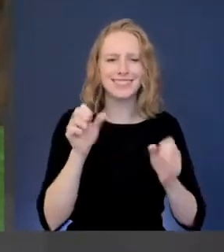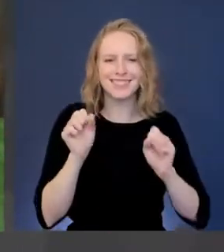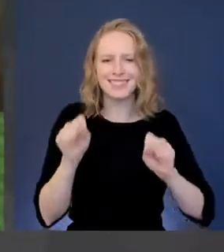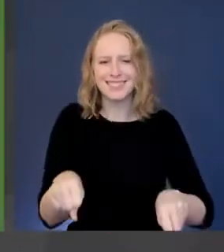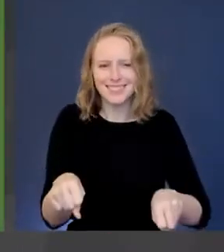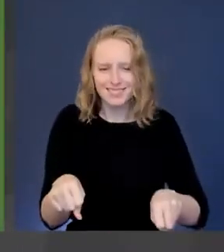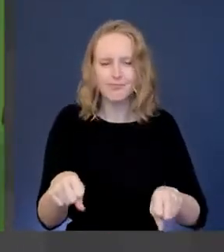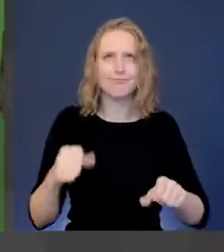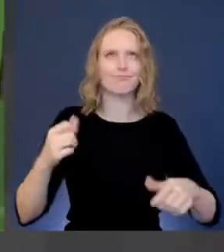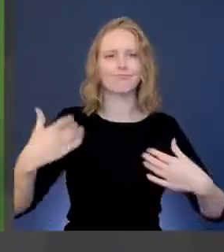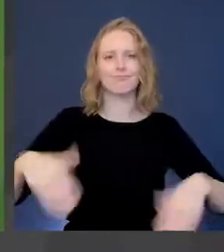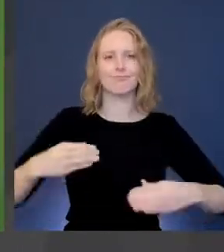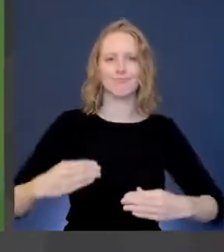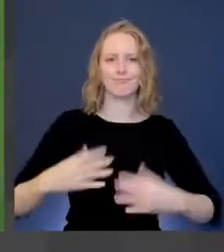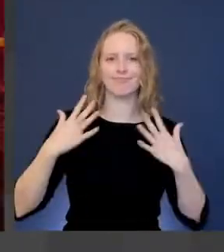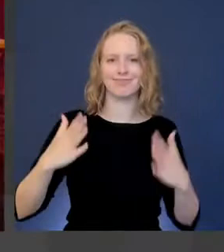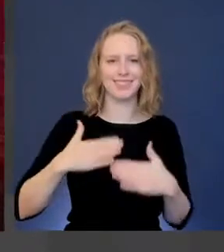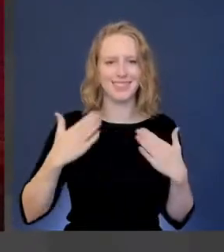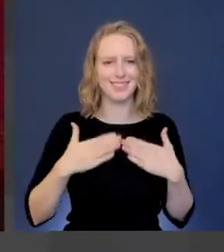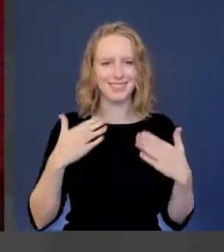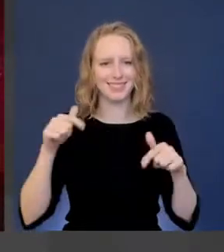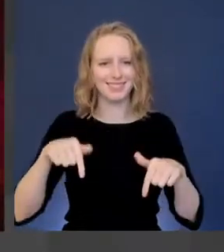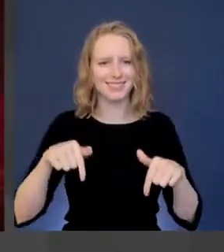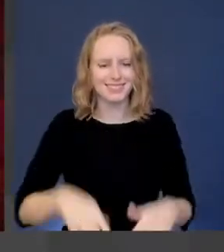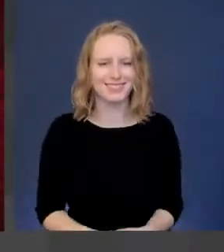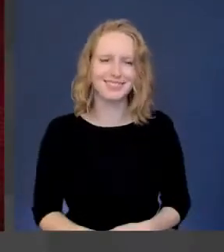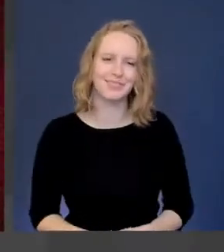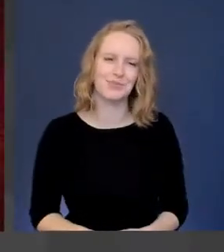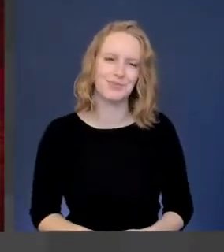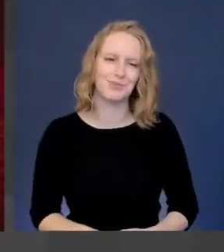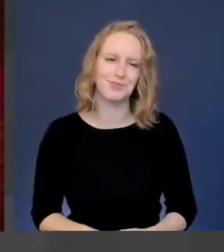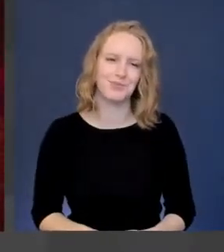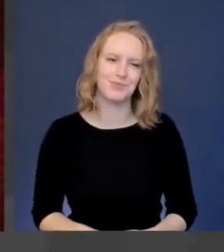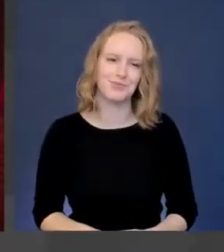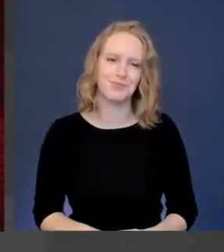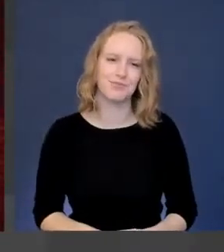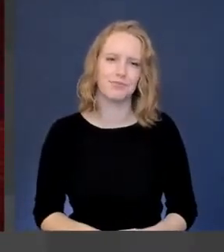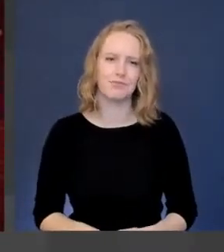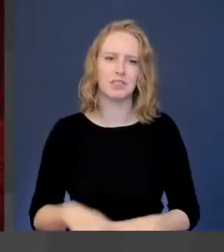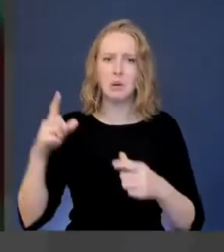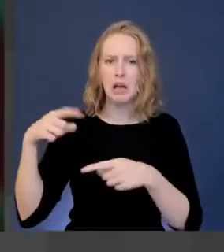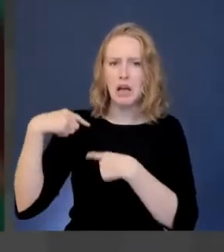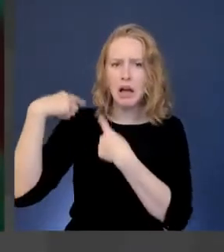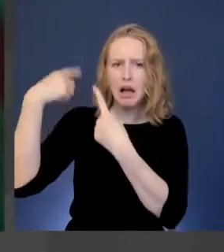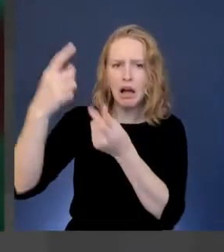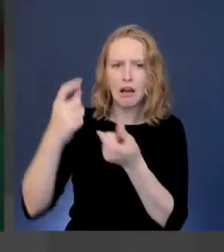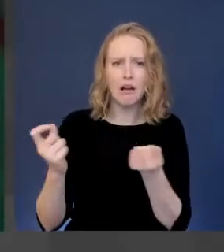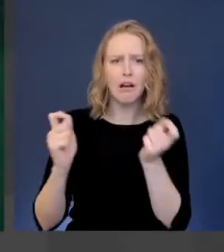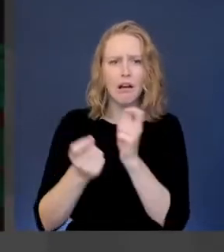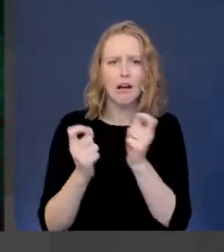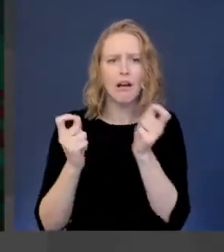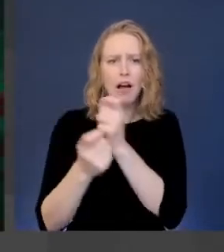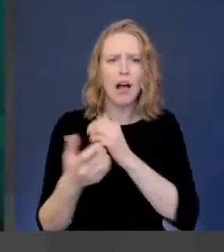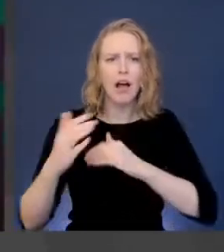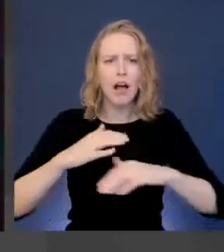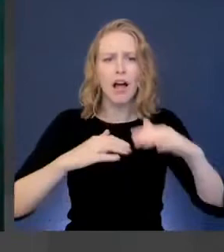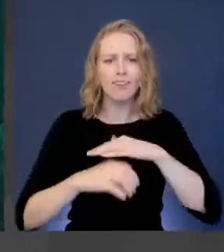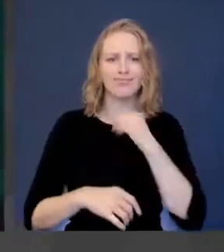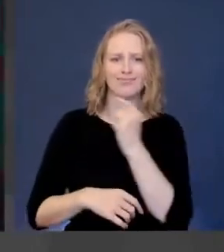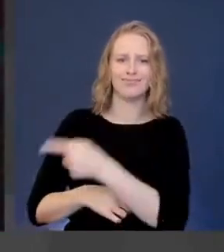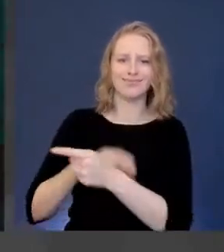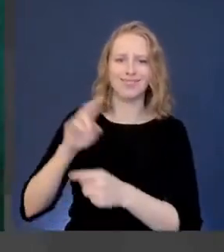mucha alegría al juego. Minecraft ya había evolucionado mucho y faltaba la actualización del Nether, que